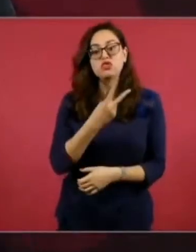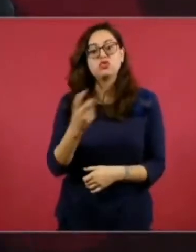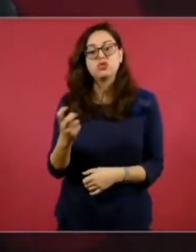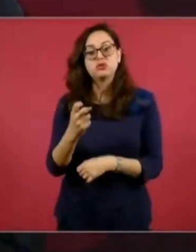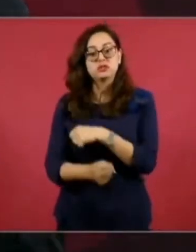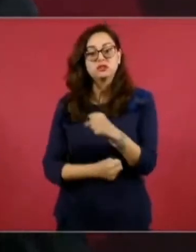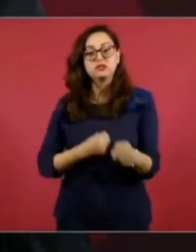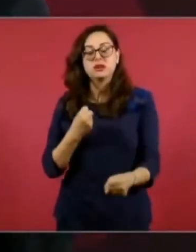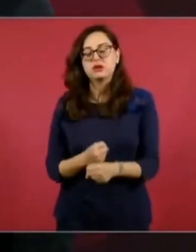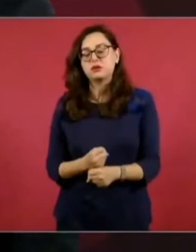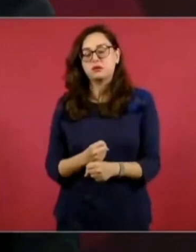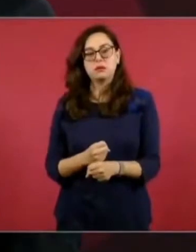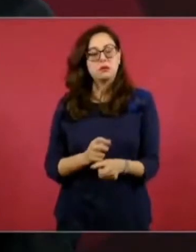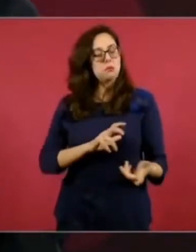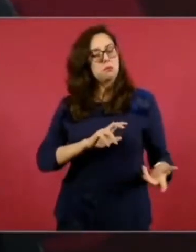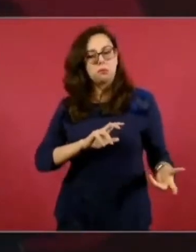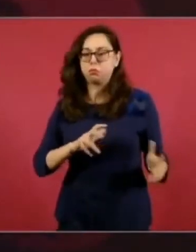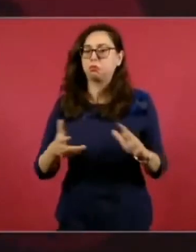tenemos